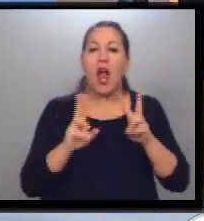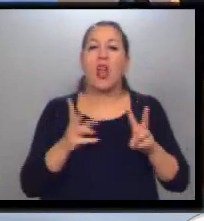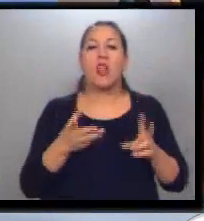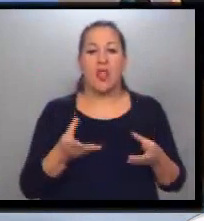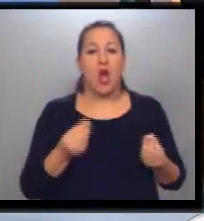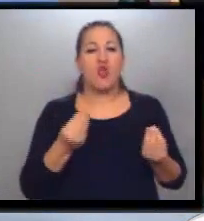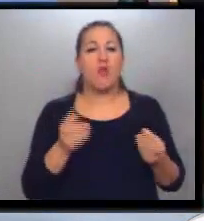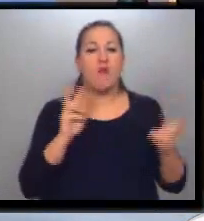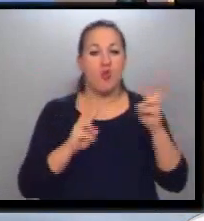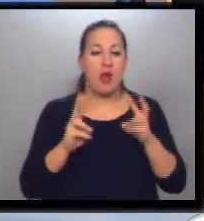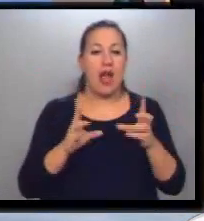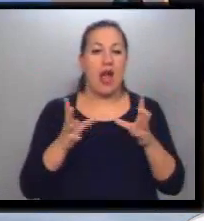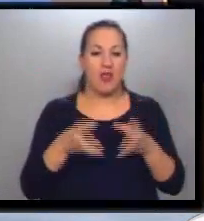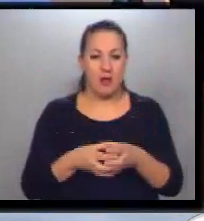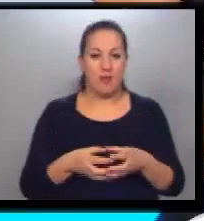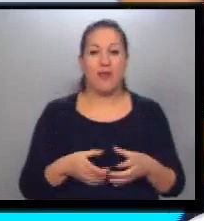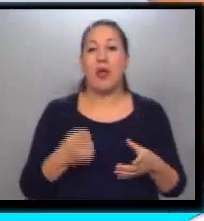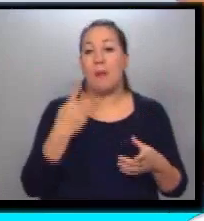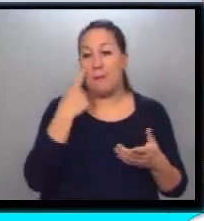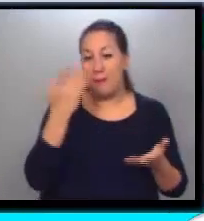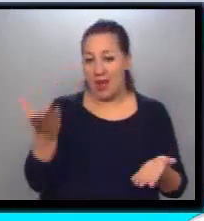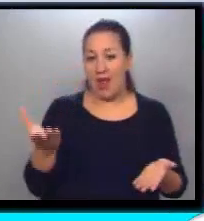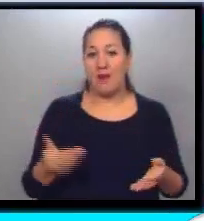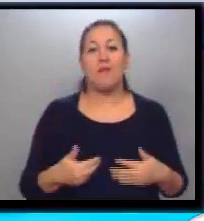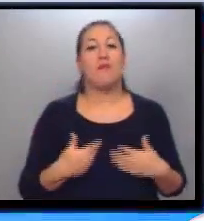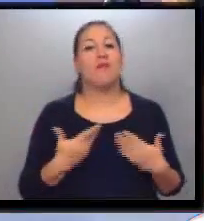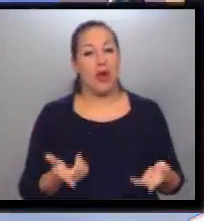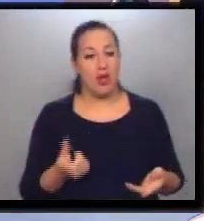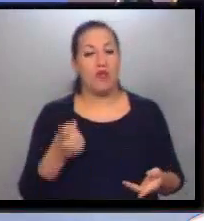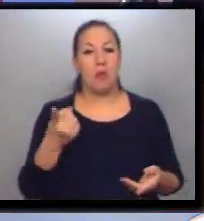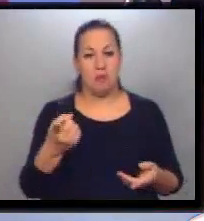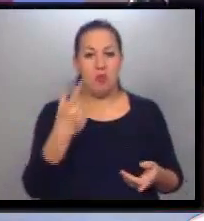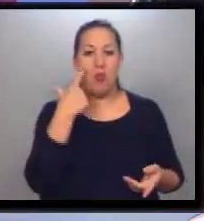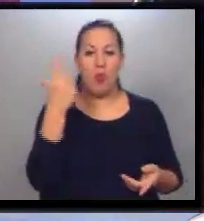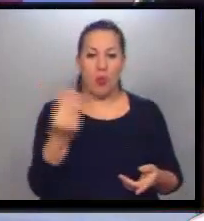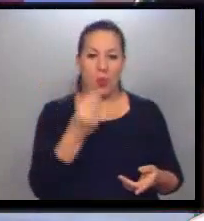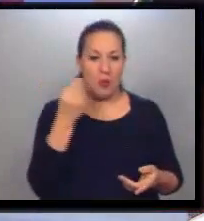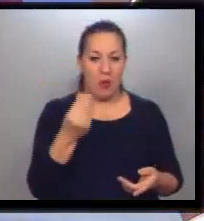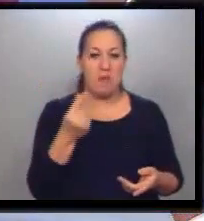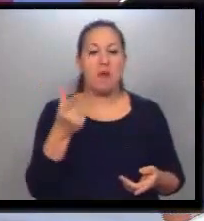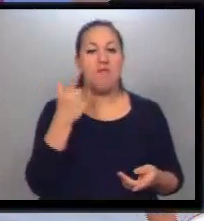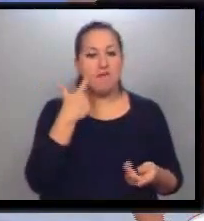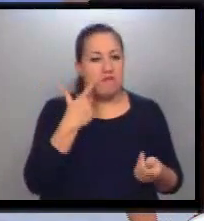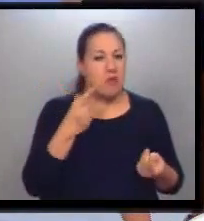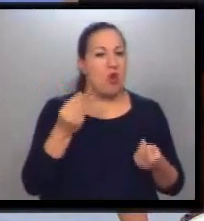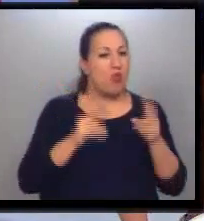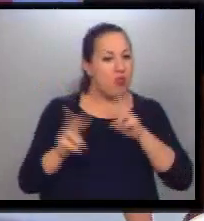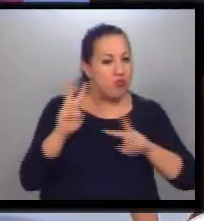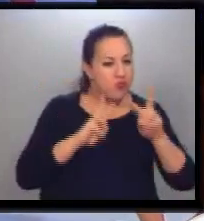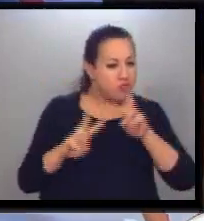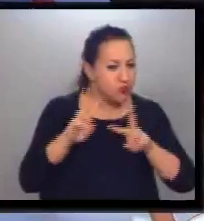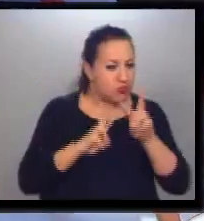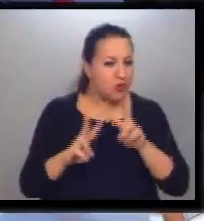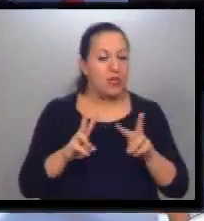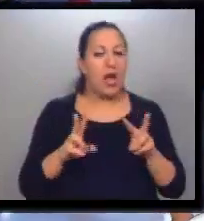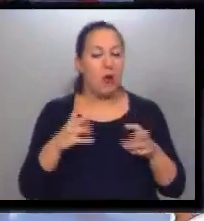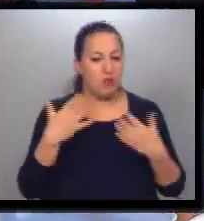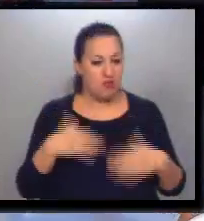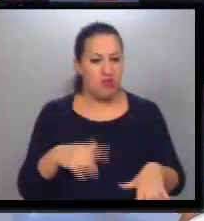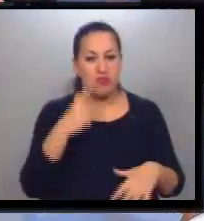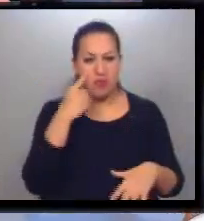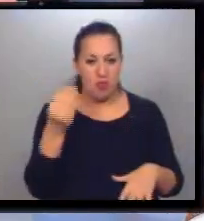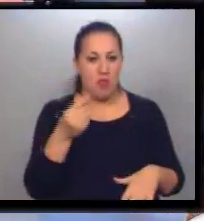dónde acomodarse con el poder. Mirá muy hábil. Por eso te digo, muy hábil Michel Temer para acumular capital político, muy hábil